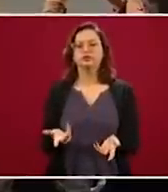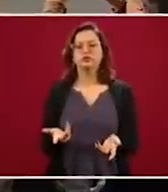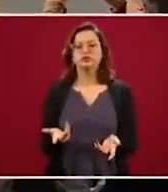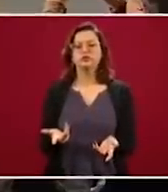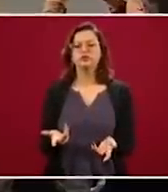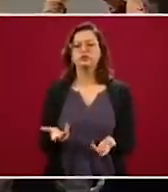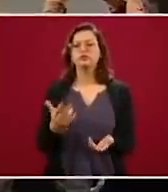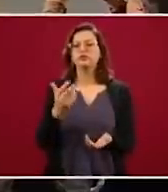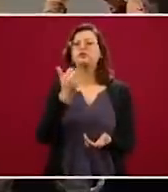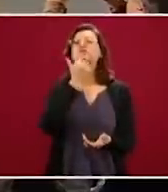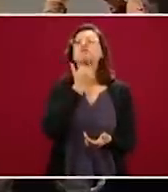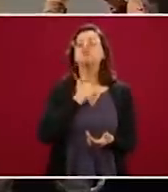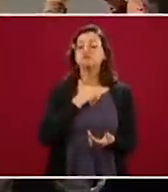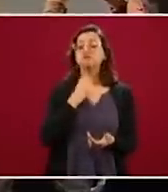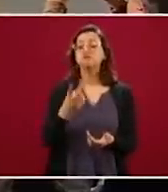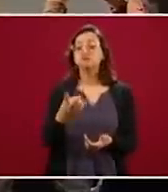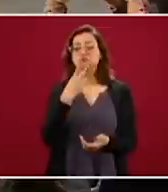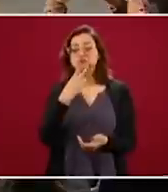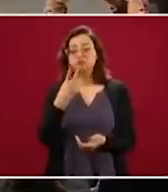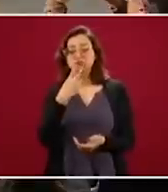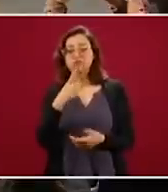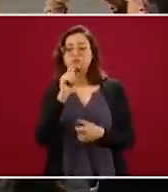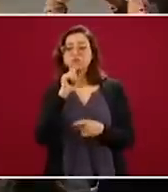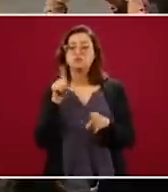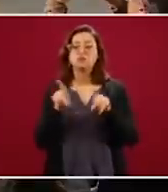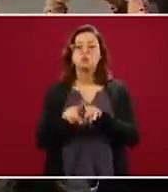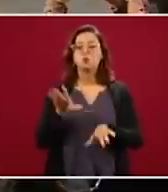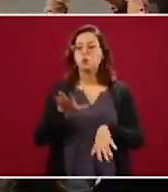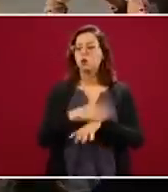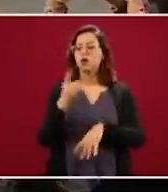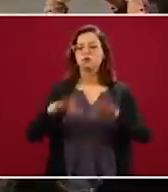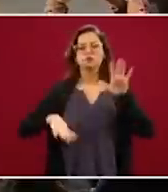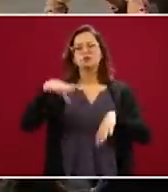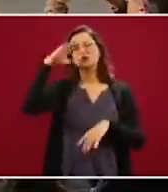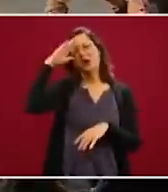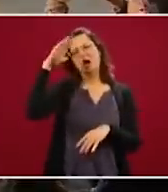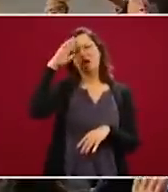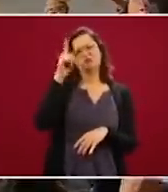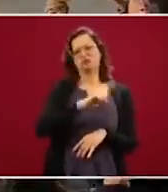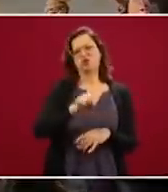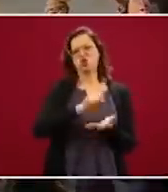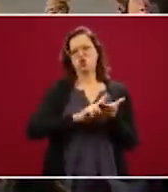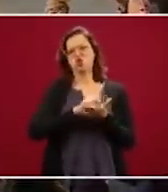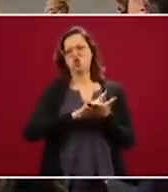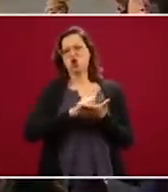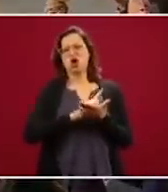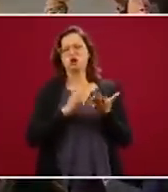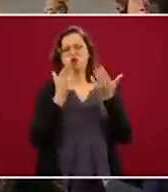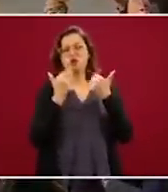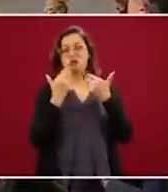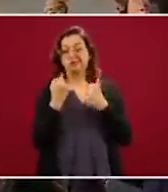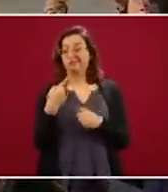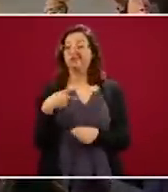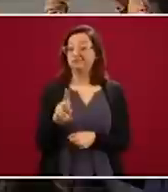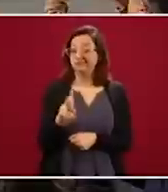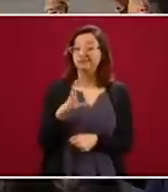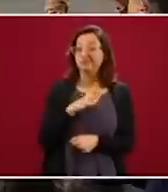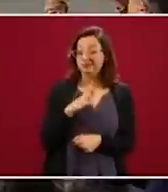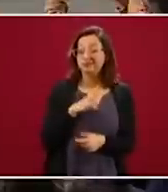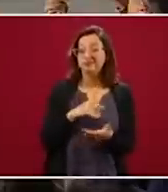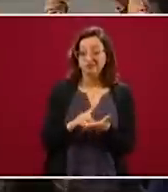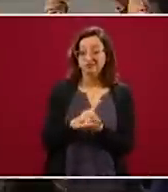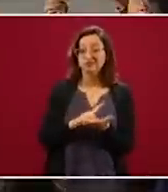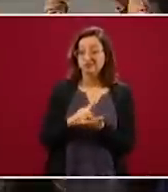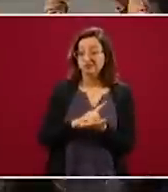incluyendo alcohol y tabaco, que normalmente no se consideran drogas, pero que son de las más dañinas para la salud de